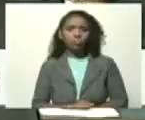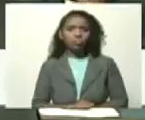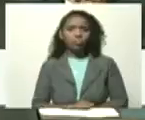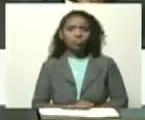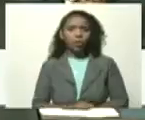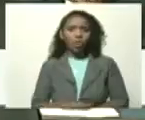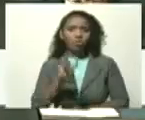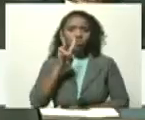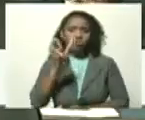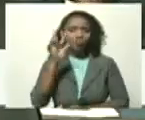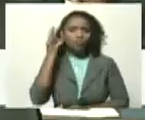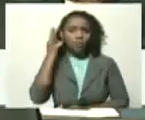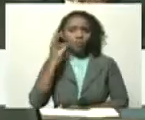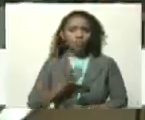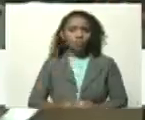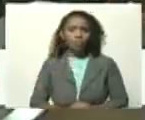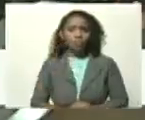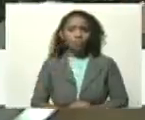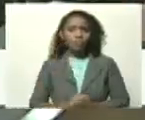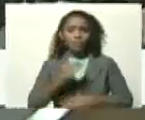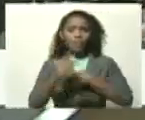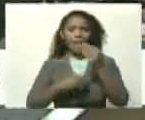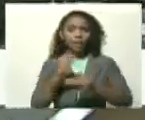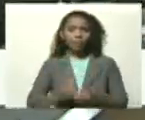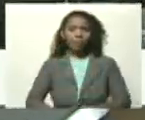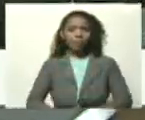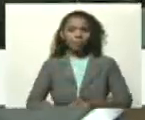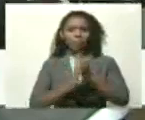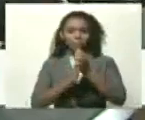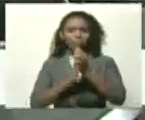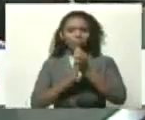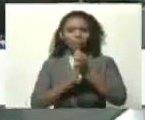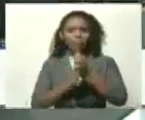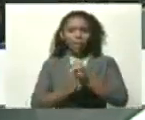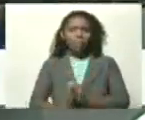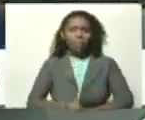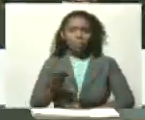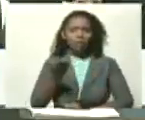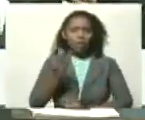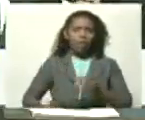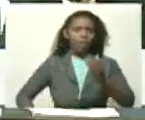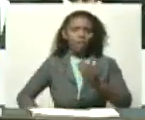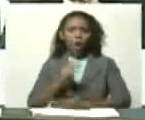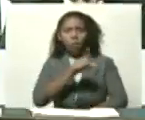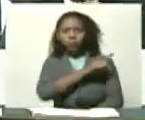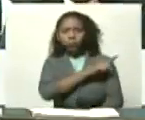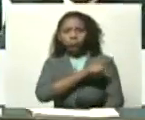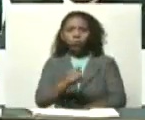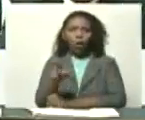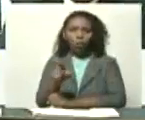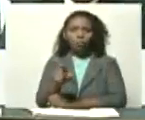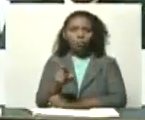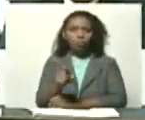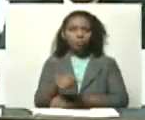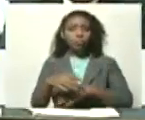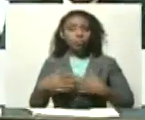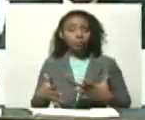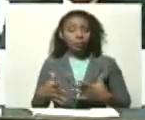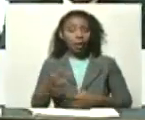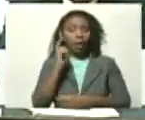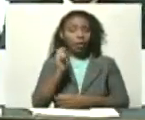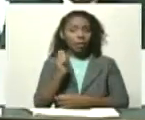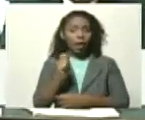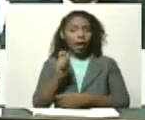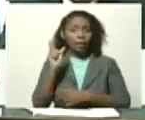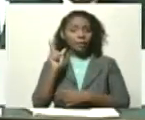dos mujeres que han sido titanes fundamentales para el cumplimiento de las tareas de